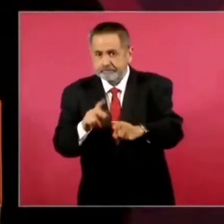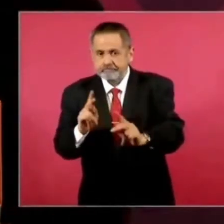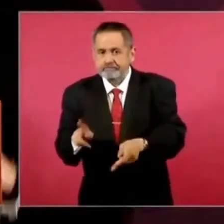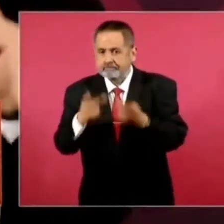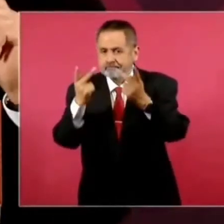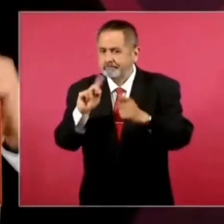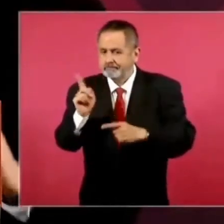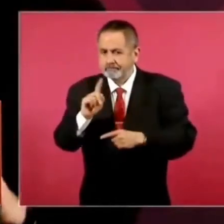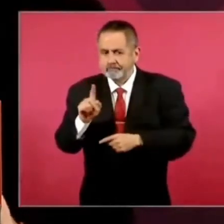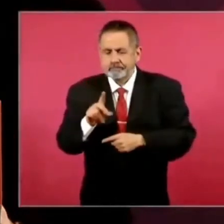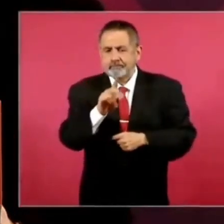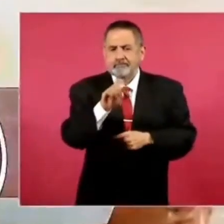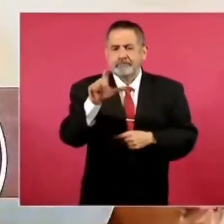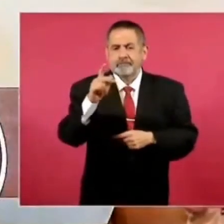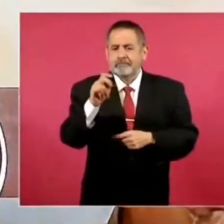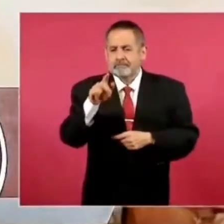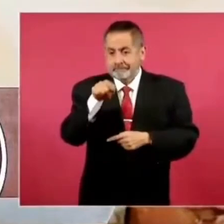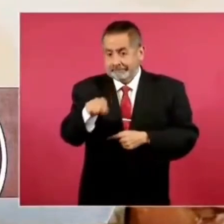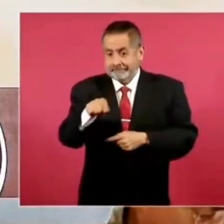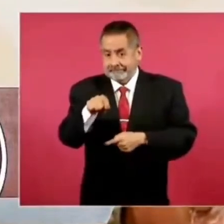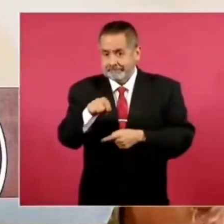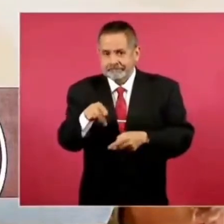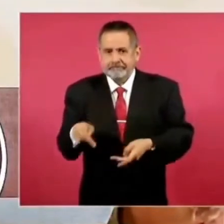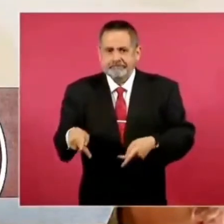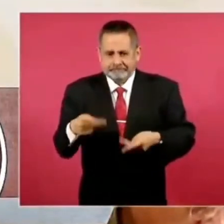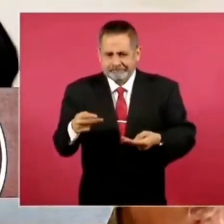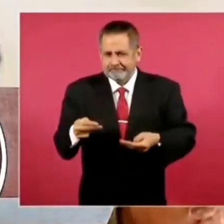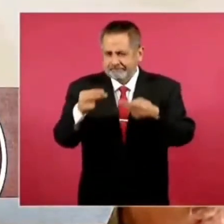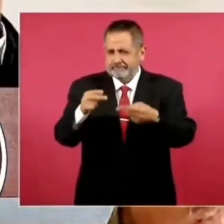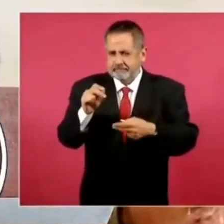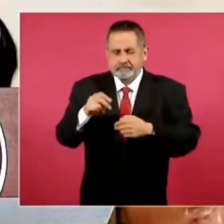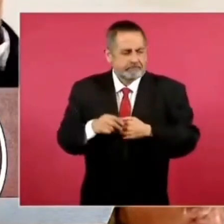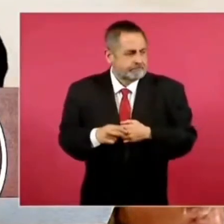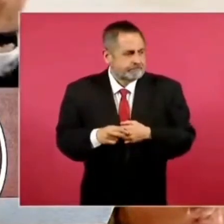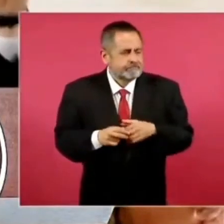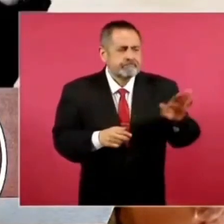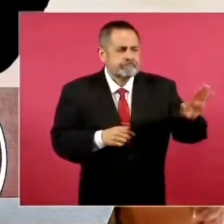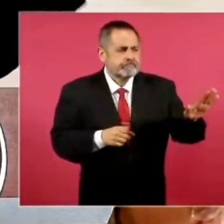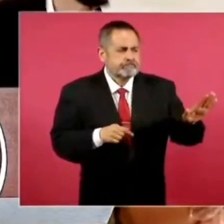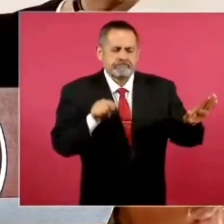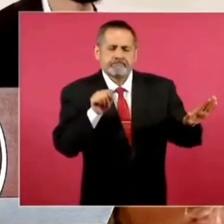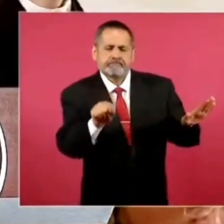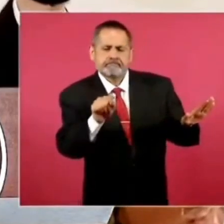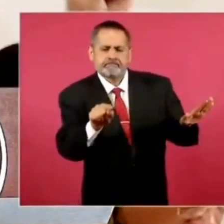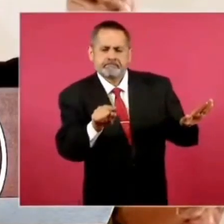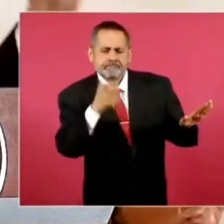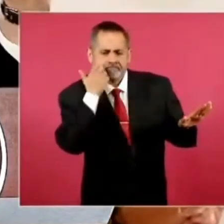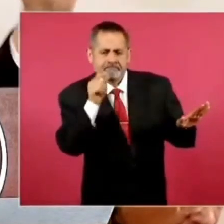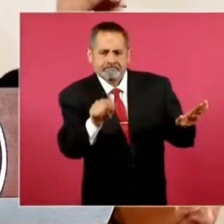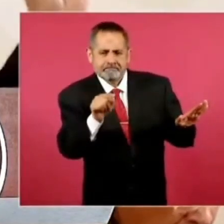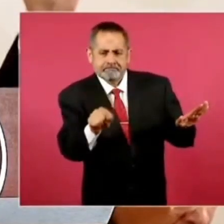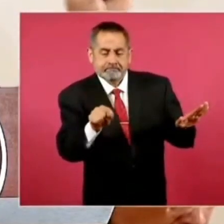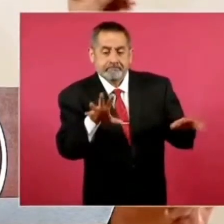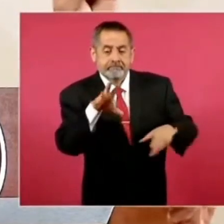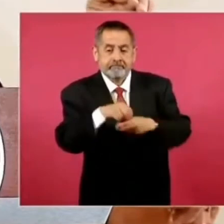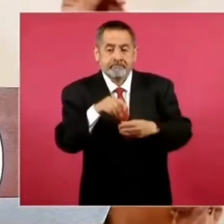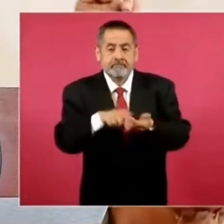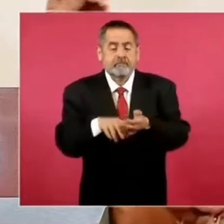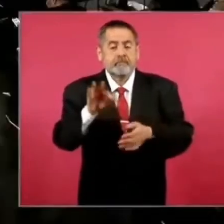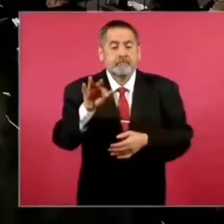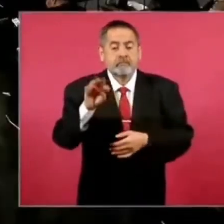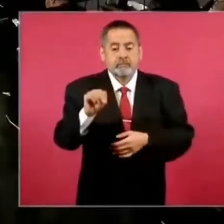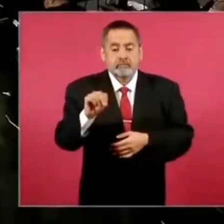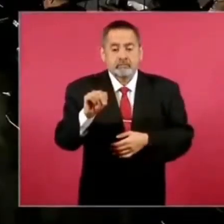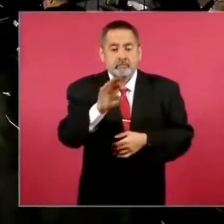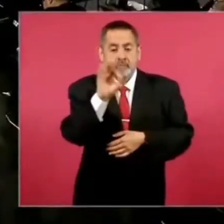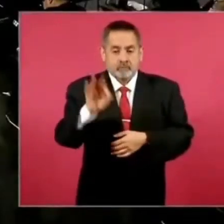la de Deer Park, pero esa sí nos interesaba mucho porque ya teníamos ahí el 49%